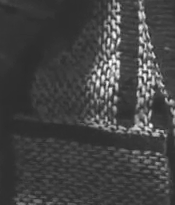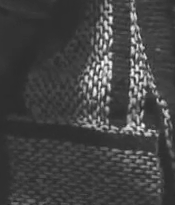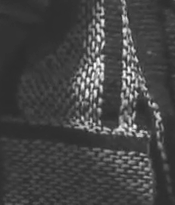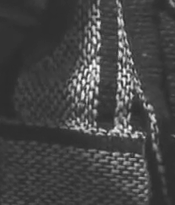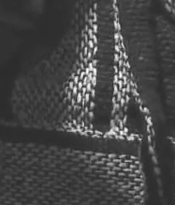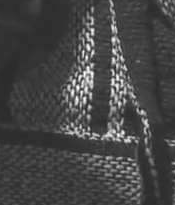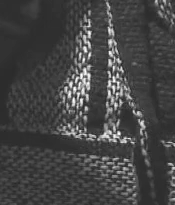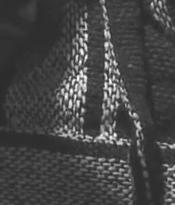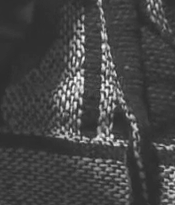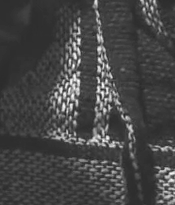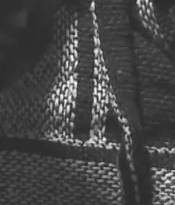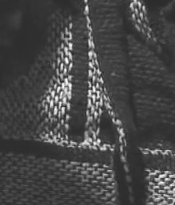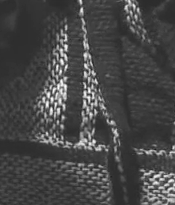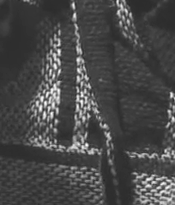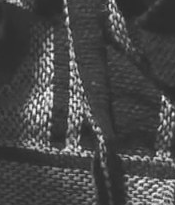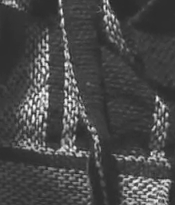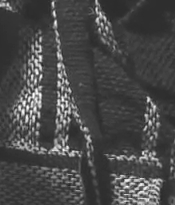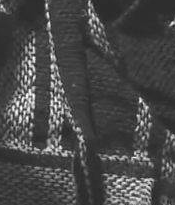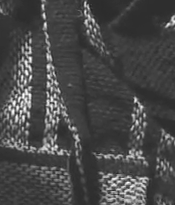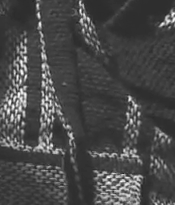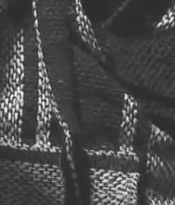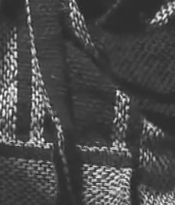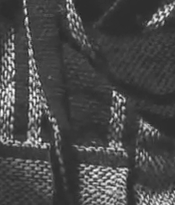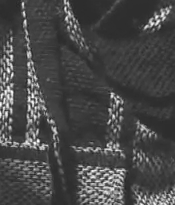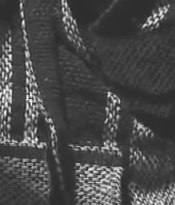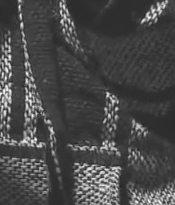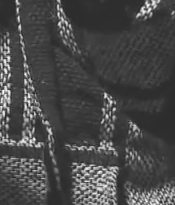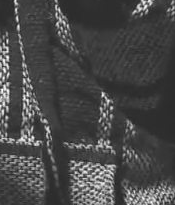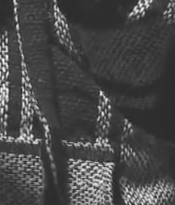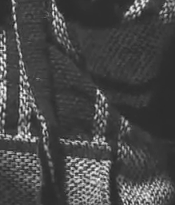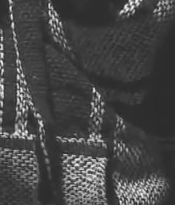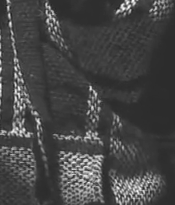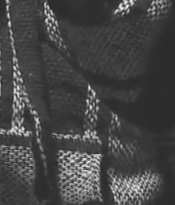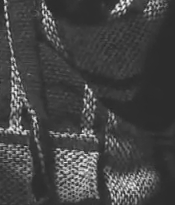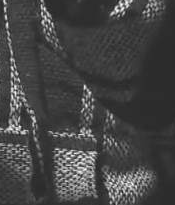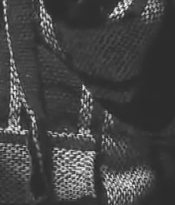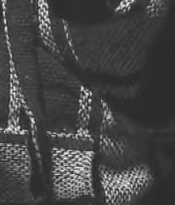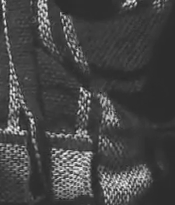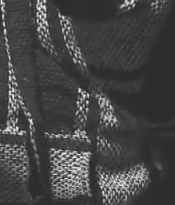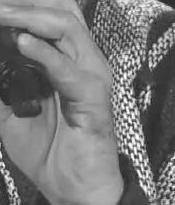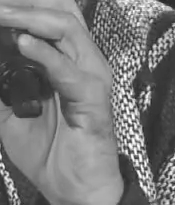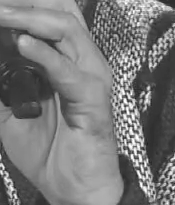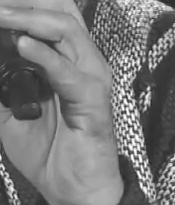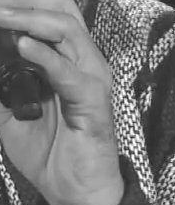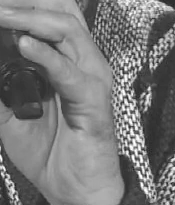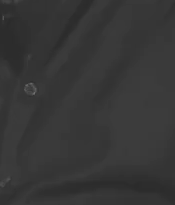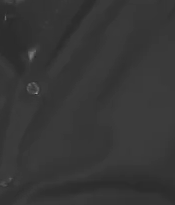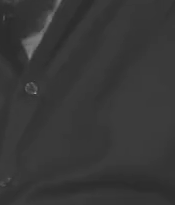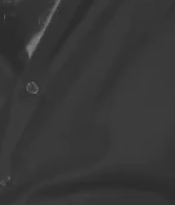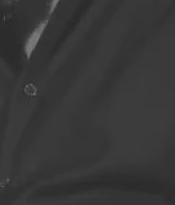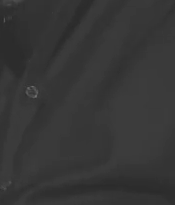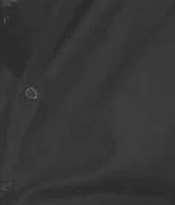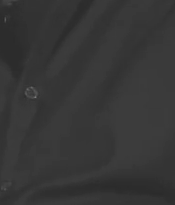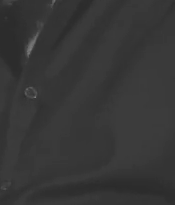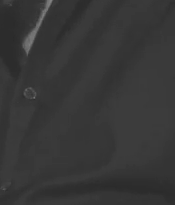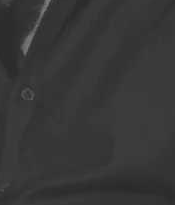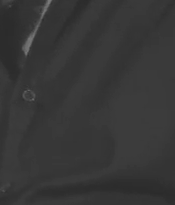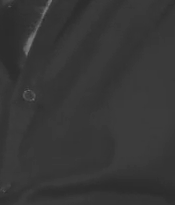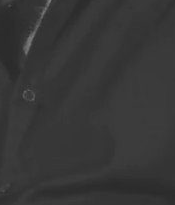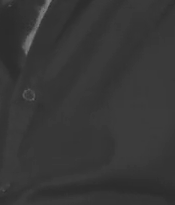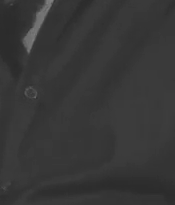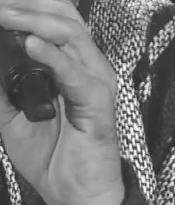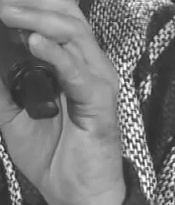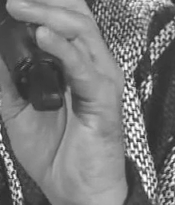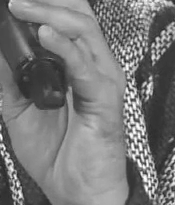y canto nuevo. Miércoles 9 de la noche y domingo 11 de la noche. Canal 28,